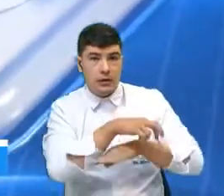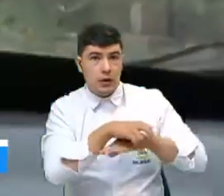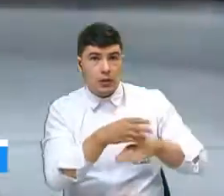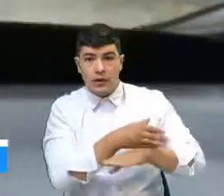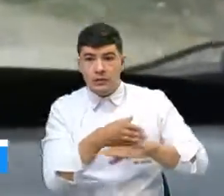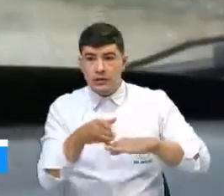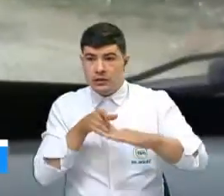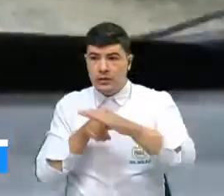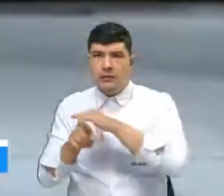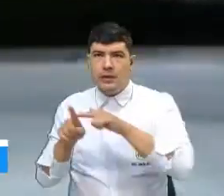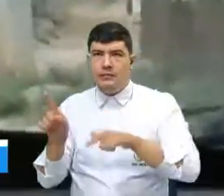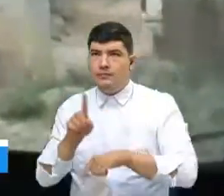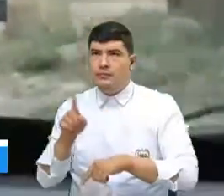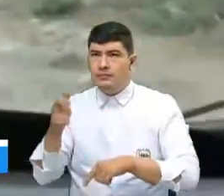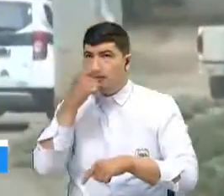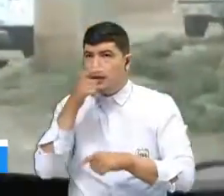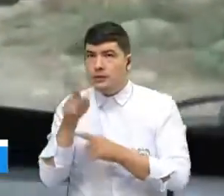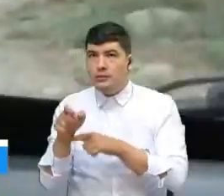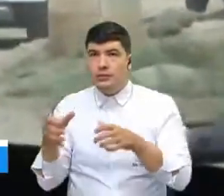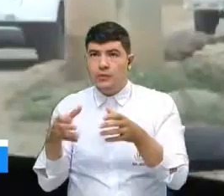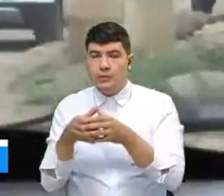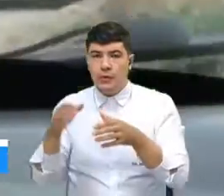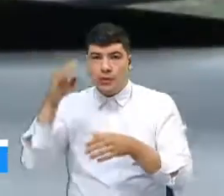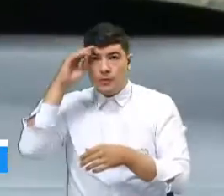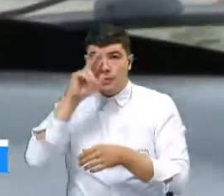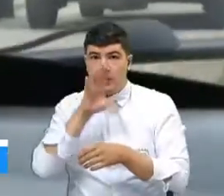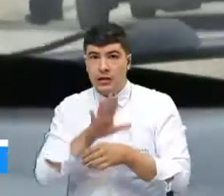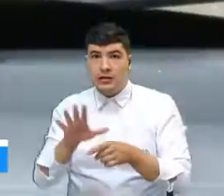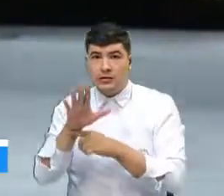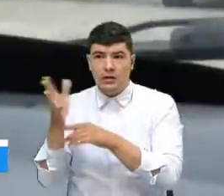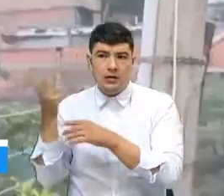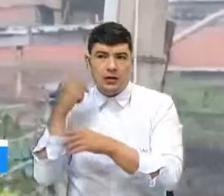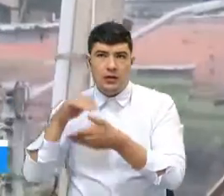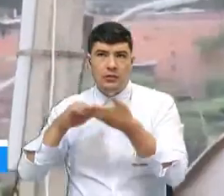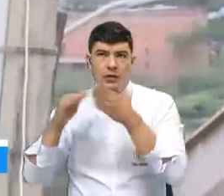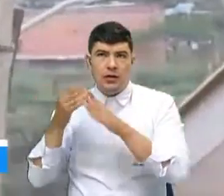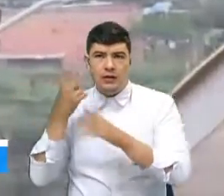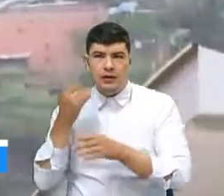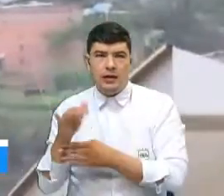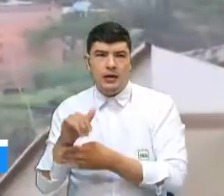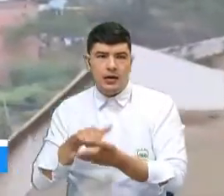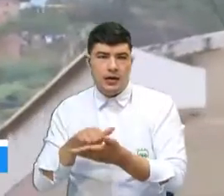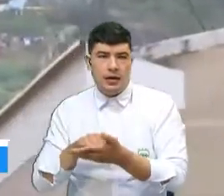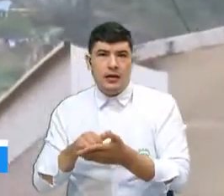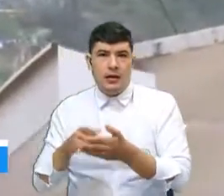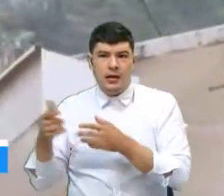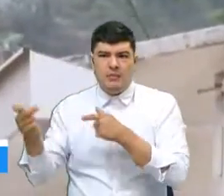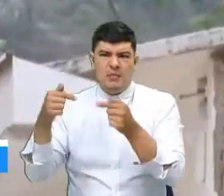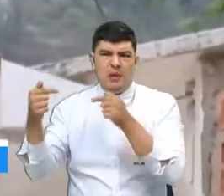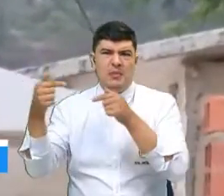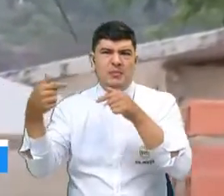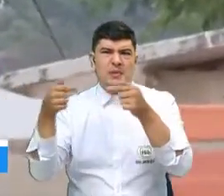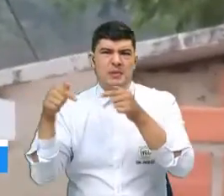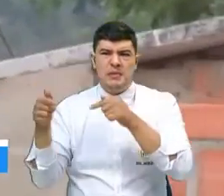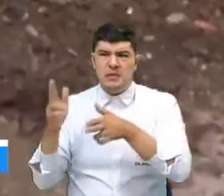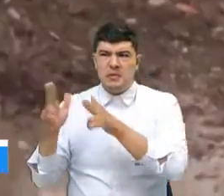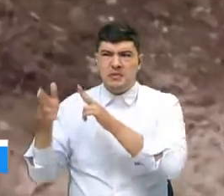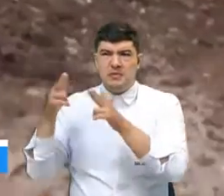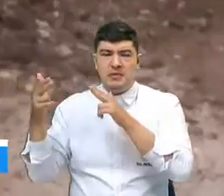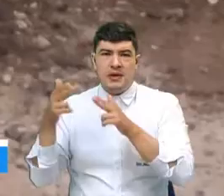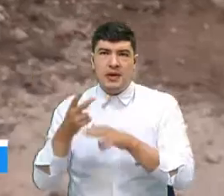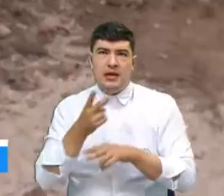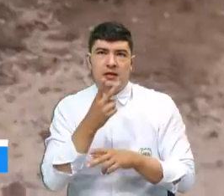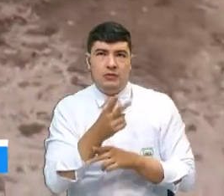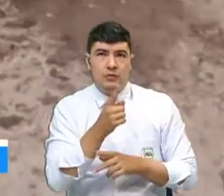pretendieron huir pero no contaron con la presencia de una patrulla de la policía que fue alertada por la comunidad de inmediato se presentó un intercambio de disparos dejando